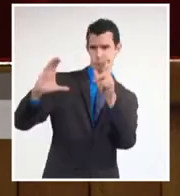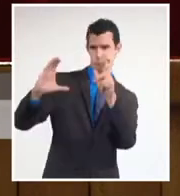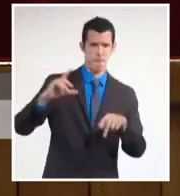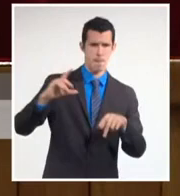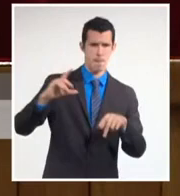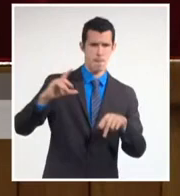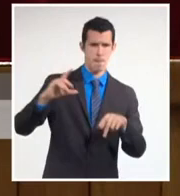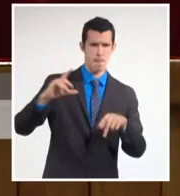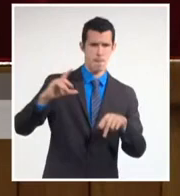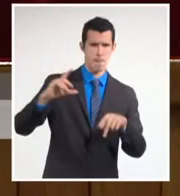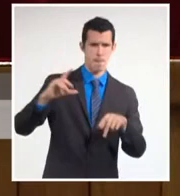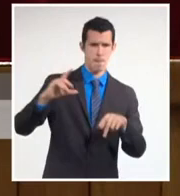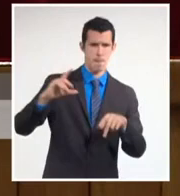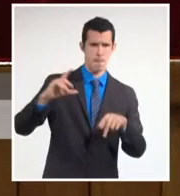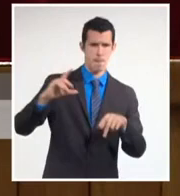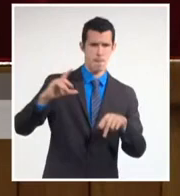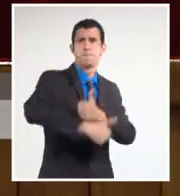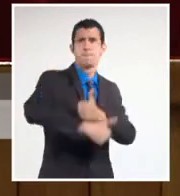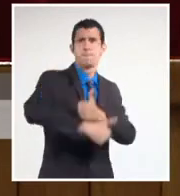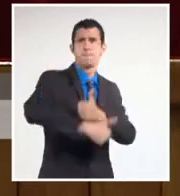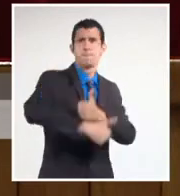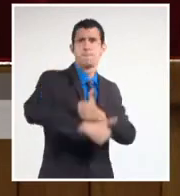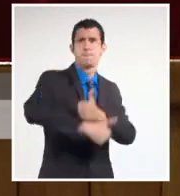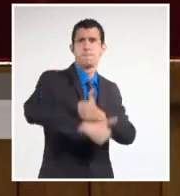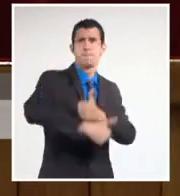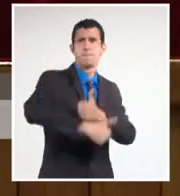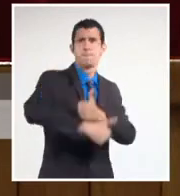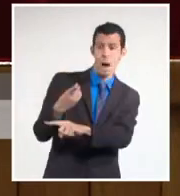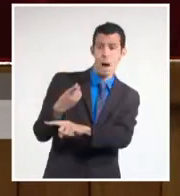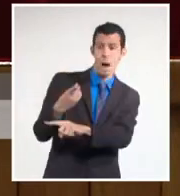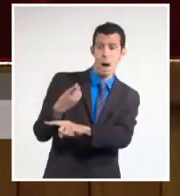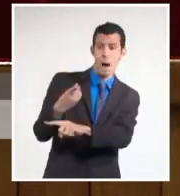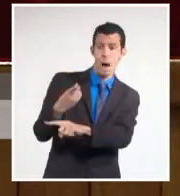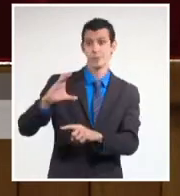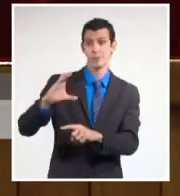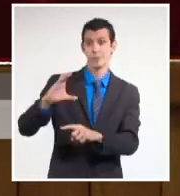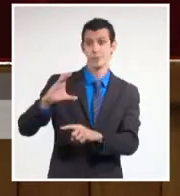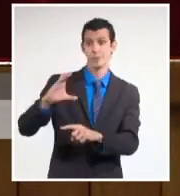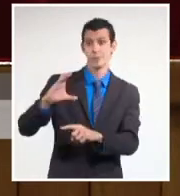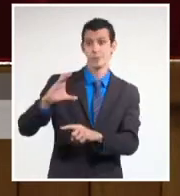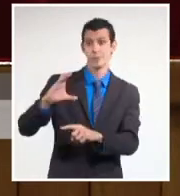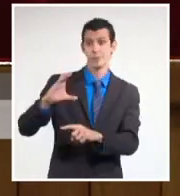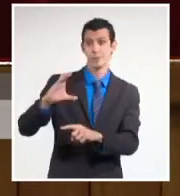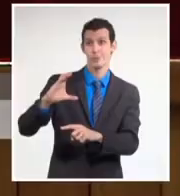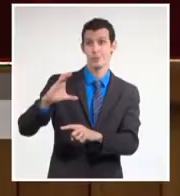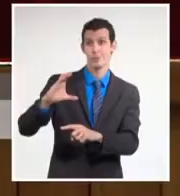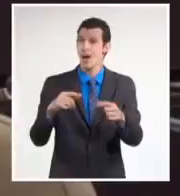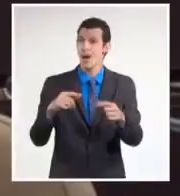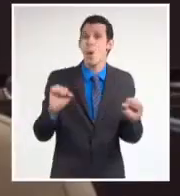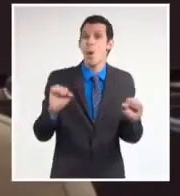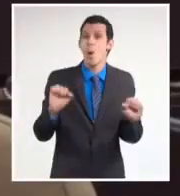encima del incremento de salario. Primero, hay que incrementar la oferta.